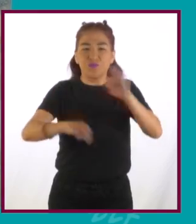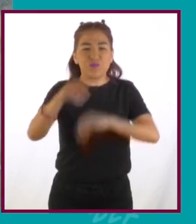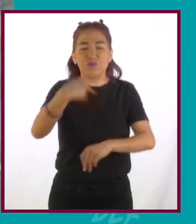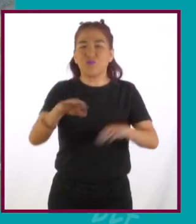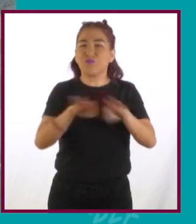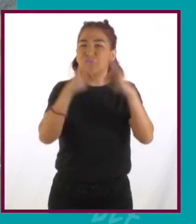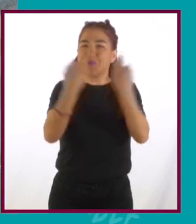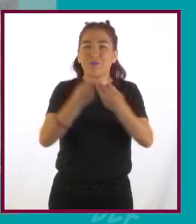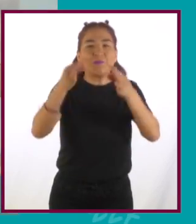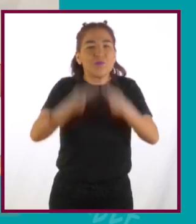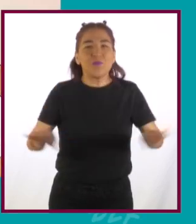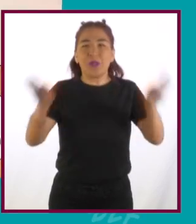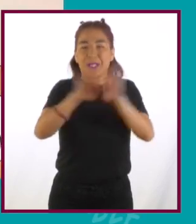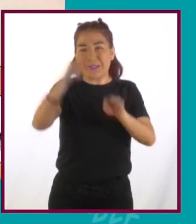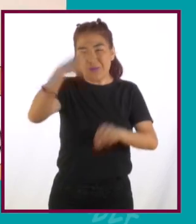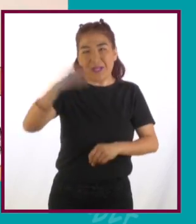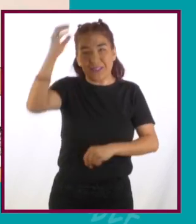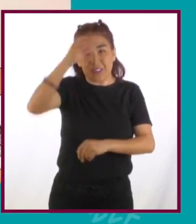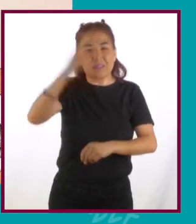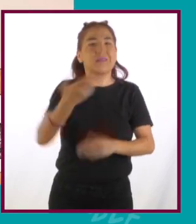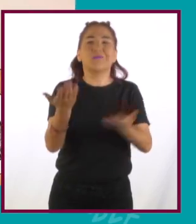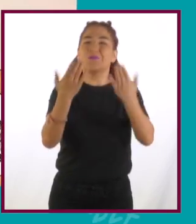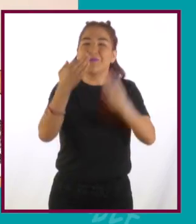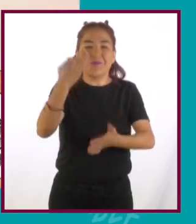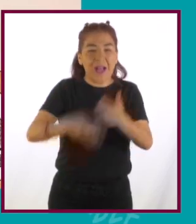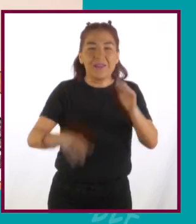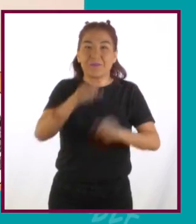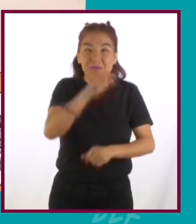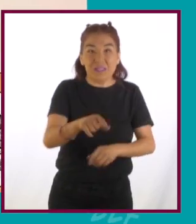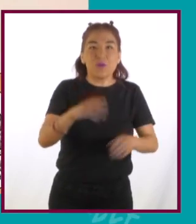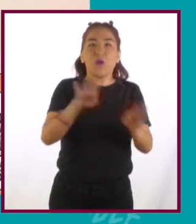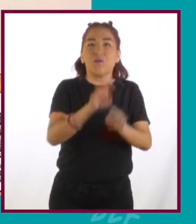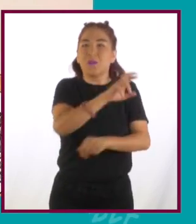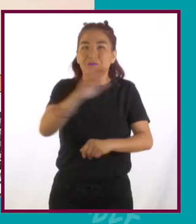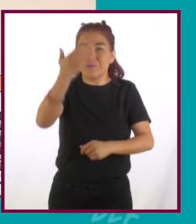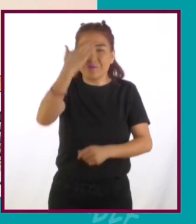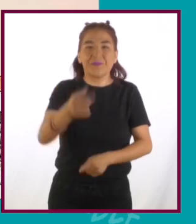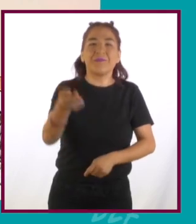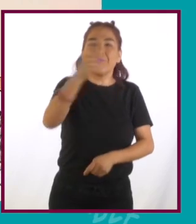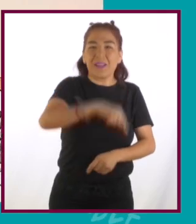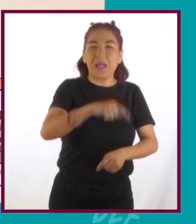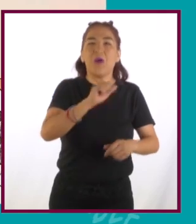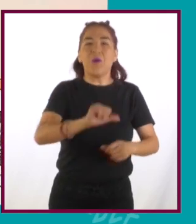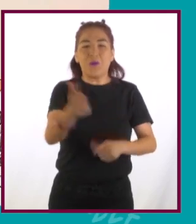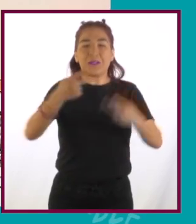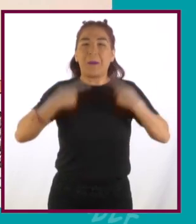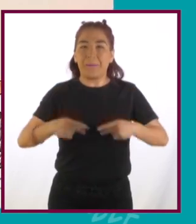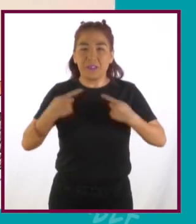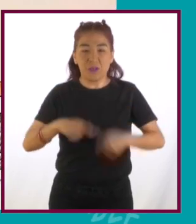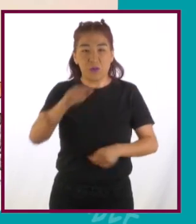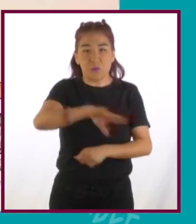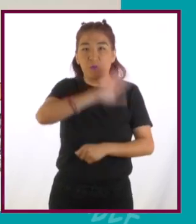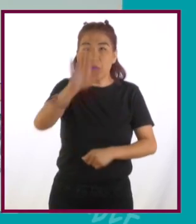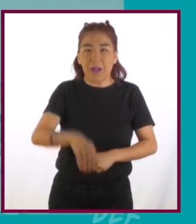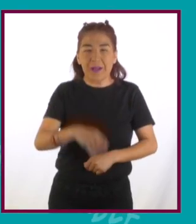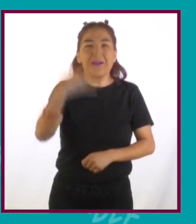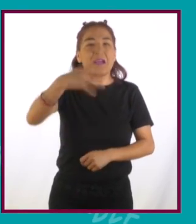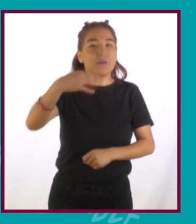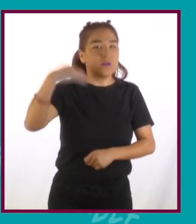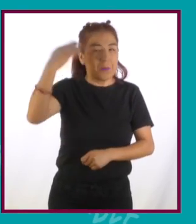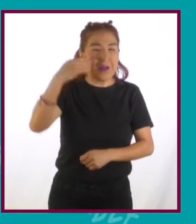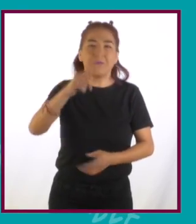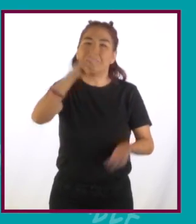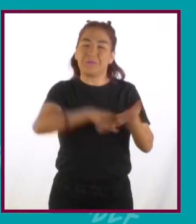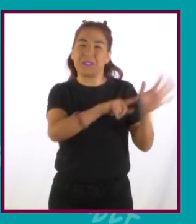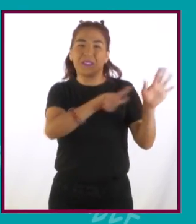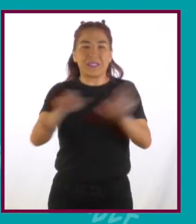más importantes de la historia de la ciencia, a pesar de no contar con el mismo reconocimiento que el resto de sus contemporáneos. Murió